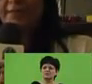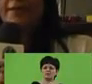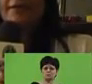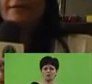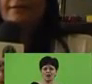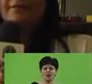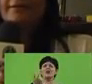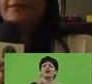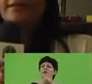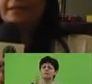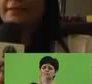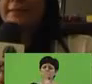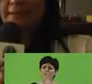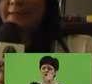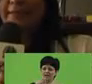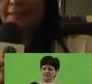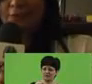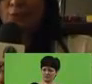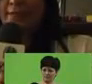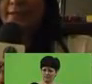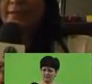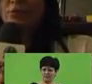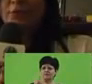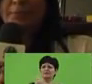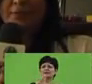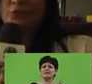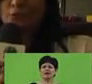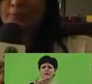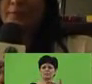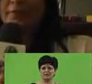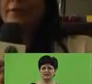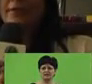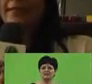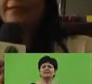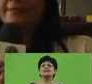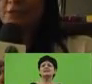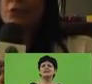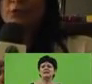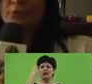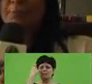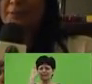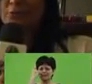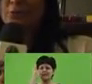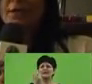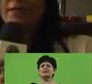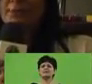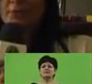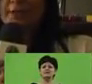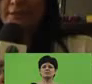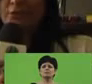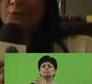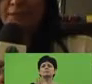comparta y que entienda que la sexualidad es un espacio, que el deseo es un espacio